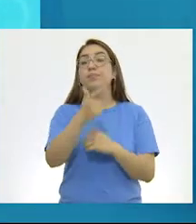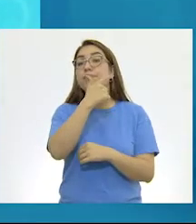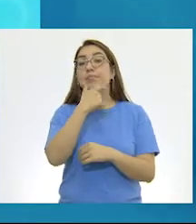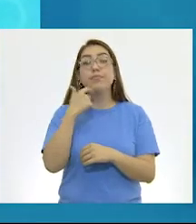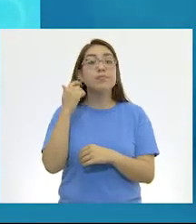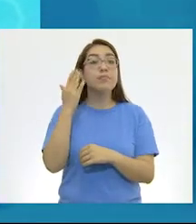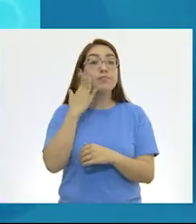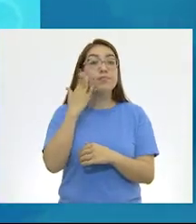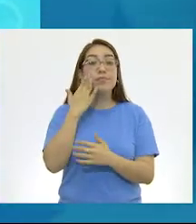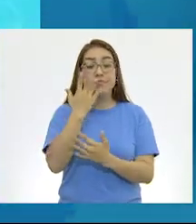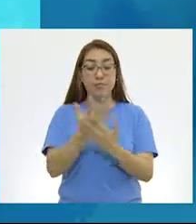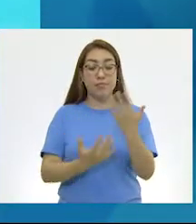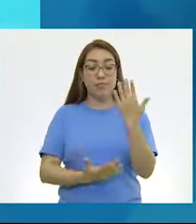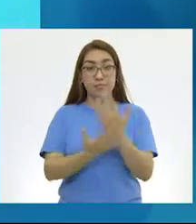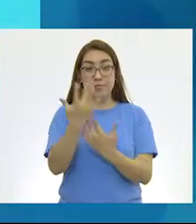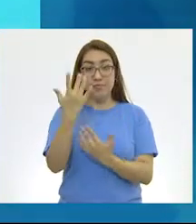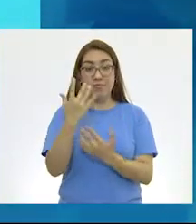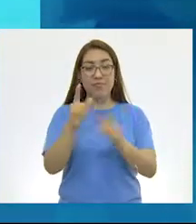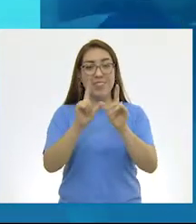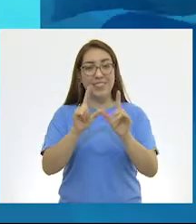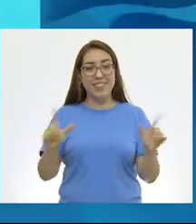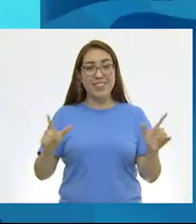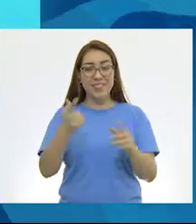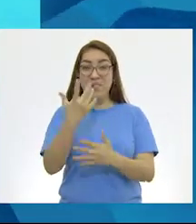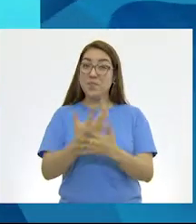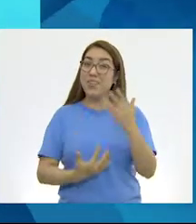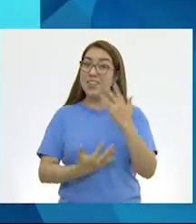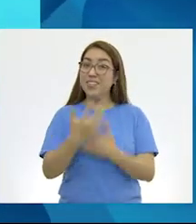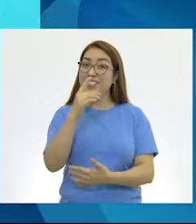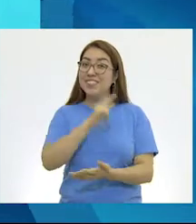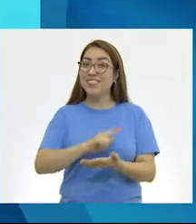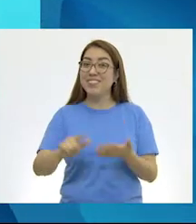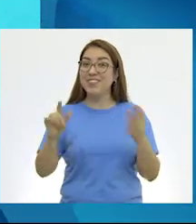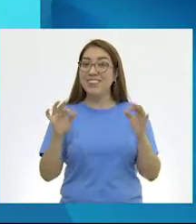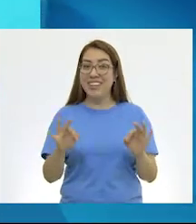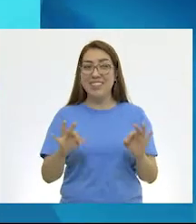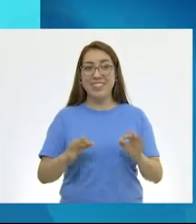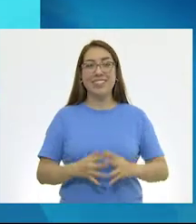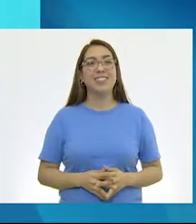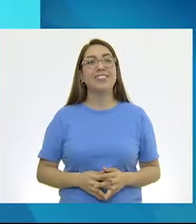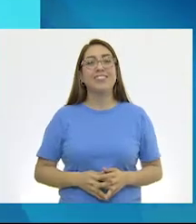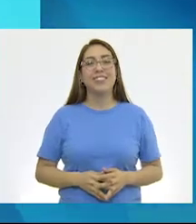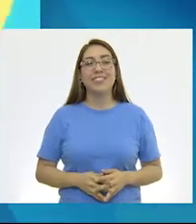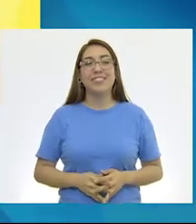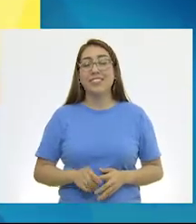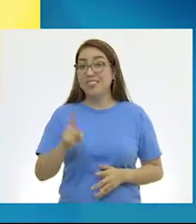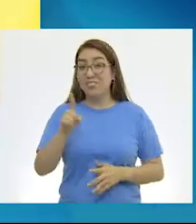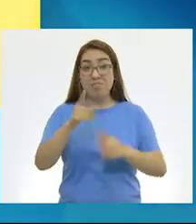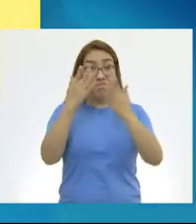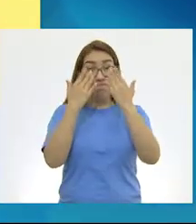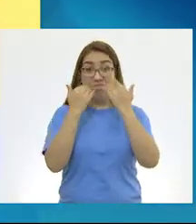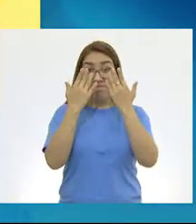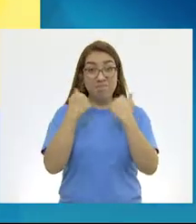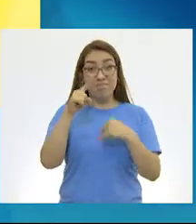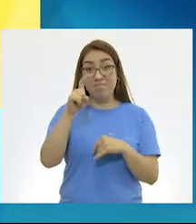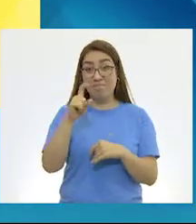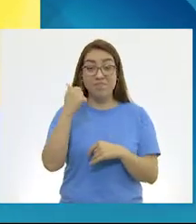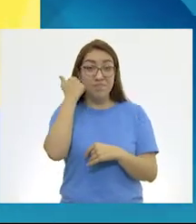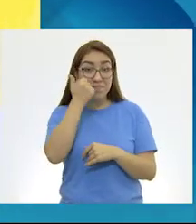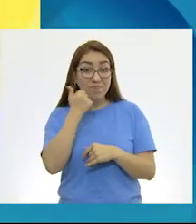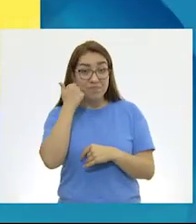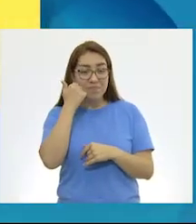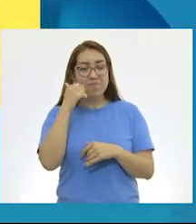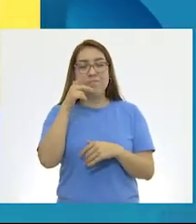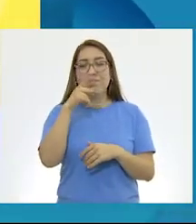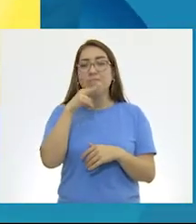Sécalas con una toalla. ¡Y listo! ¡Tus manos están limpias! Si no tienes agua y jabón,